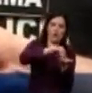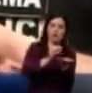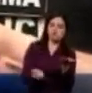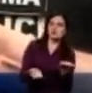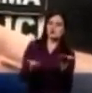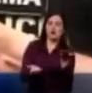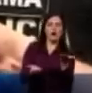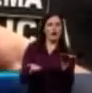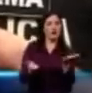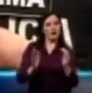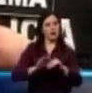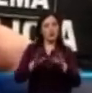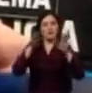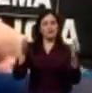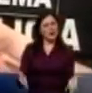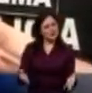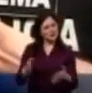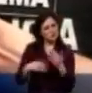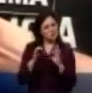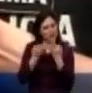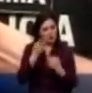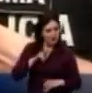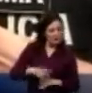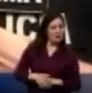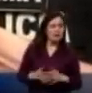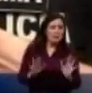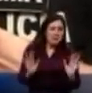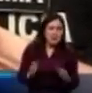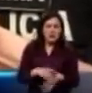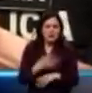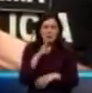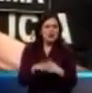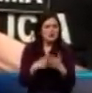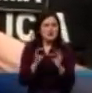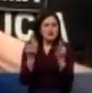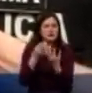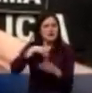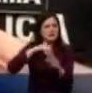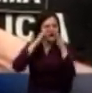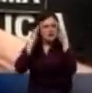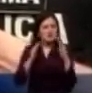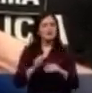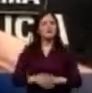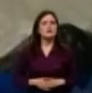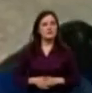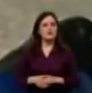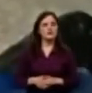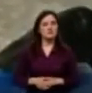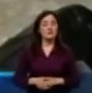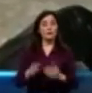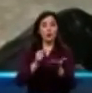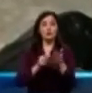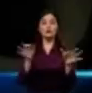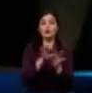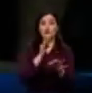caso encima de una mesa, a la vista y paciencia, en este caso, de todas las personas que habitaban dentro del domicilio. domicilio. El lugar no